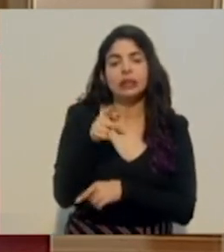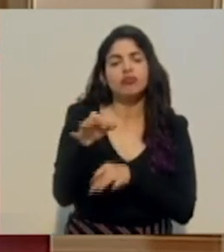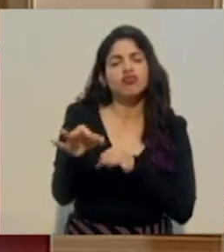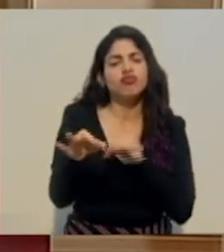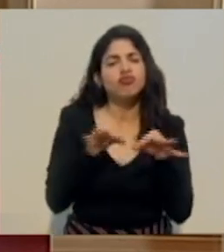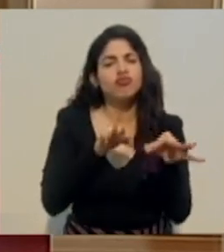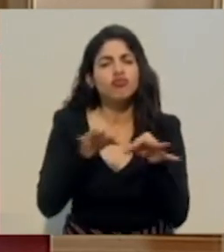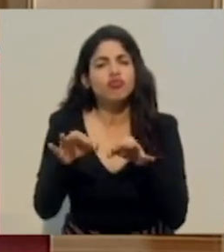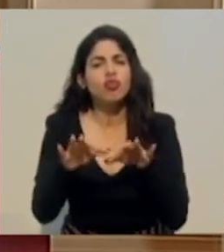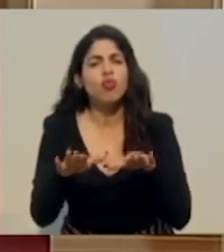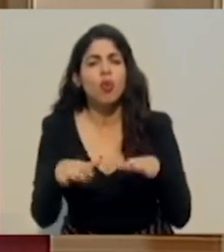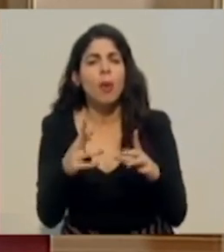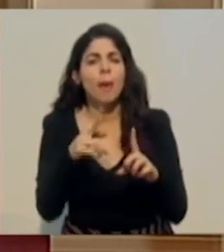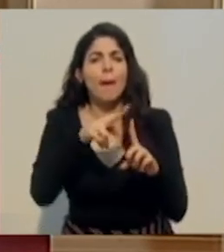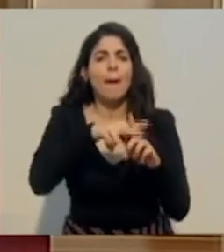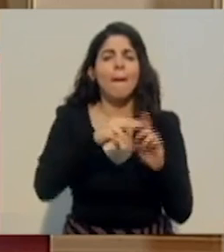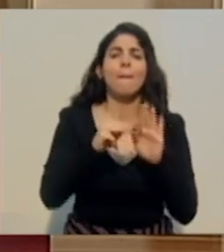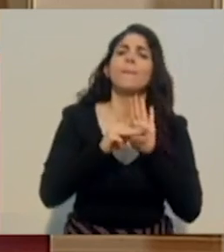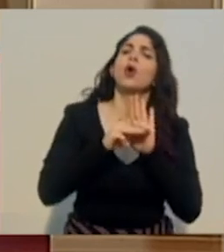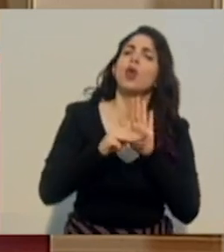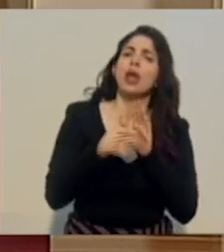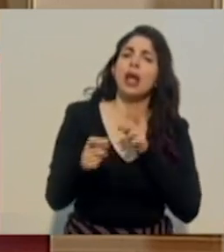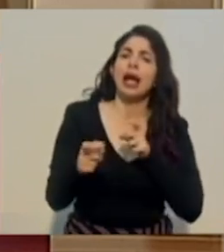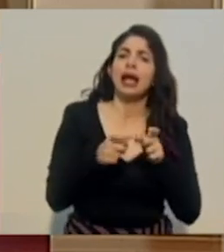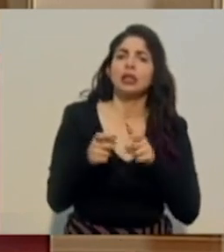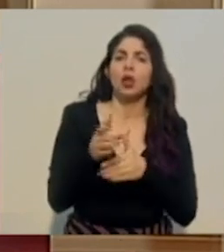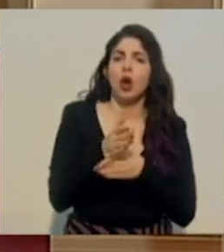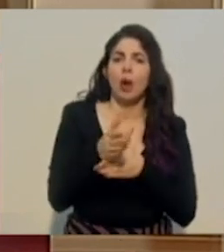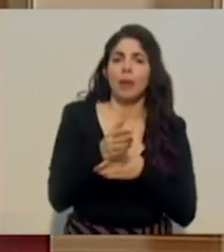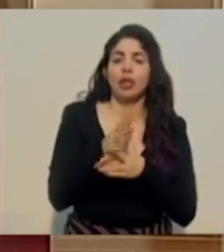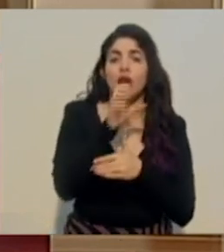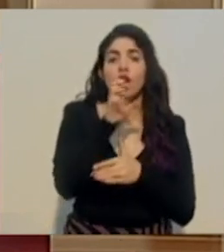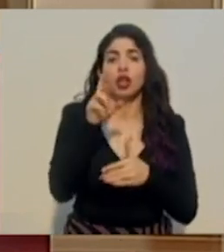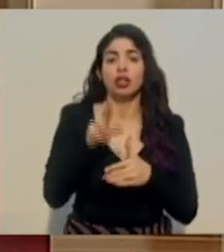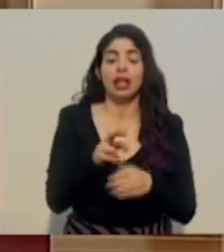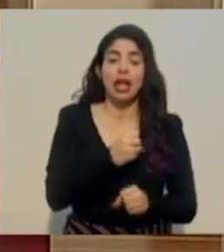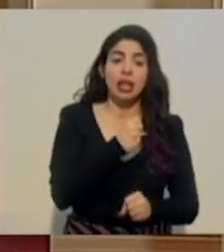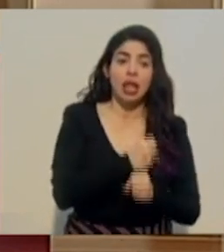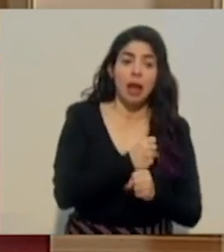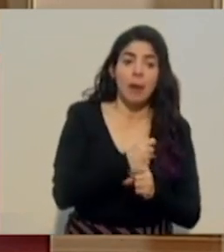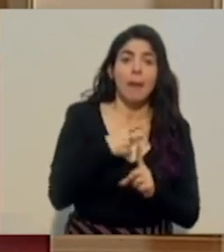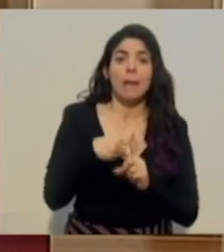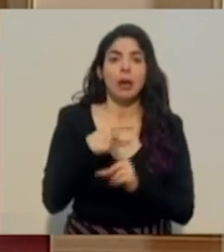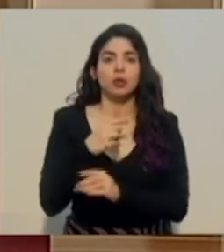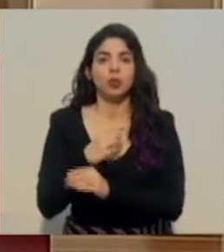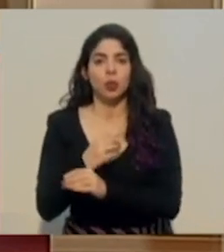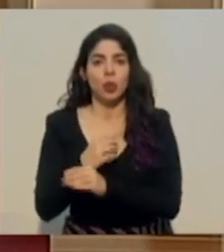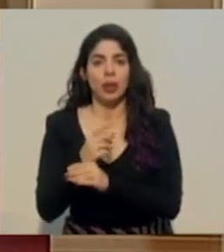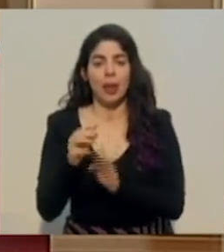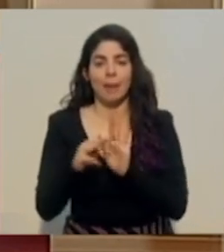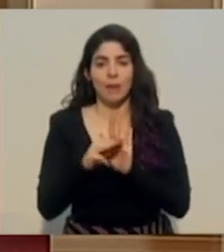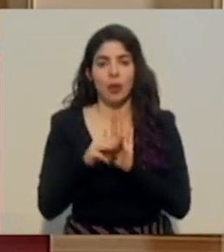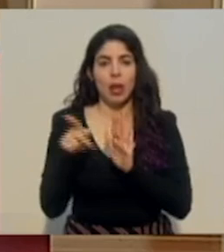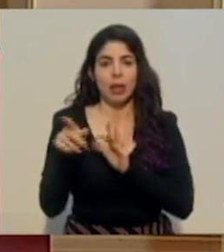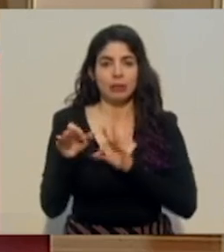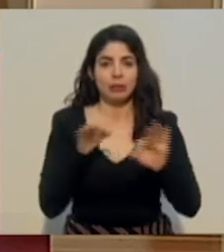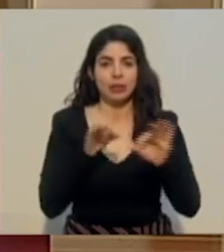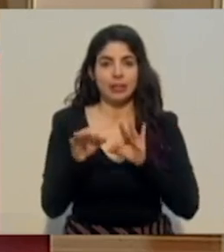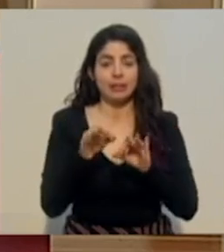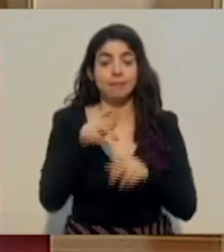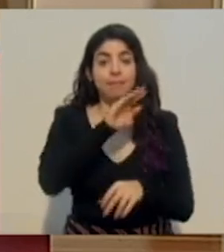implementación del modelo de gestión compartida Costa Rica trabaja y se cuida. Le recordamos a la población